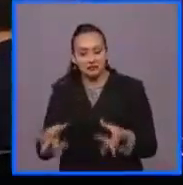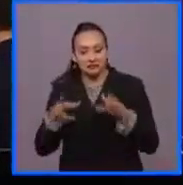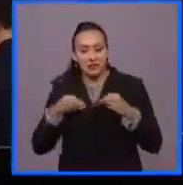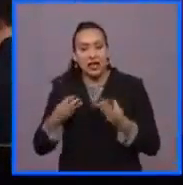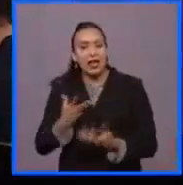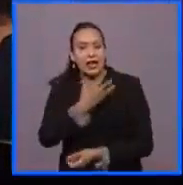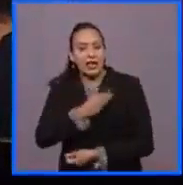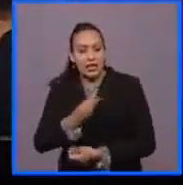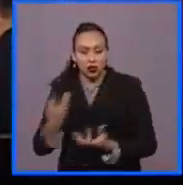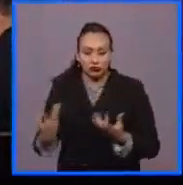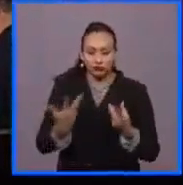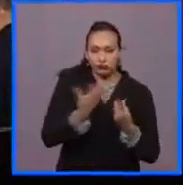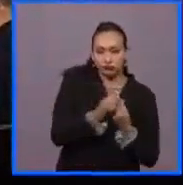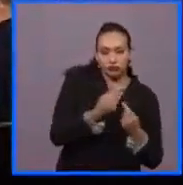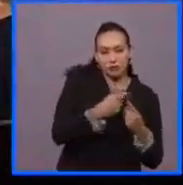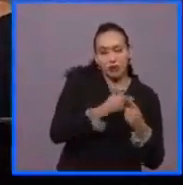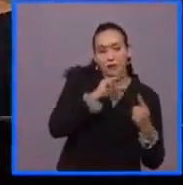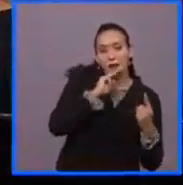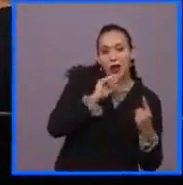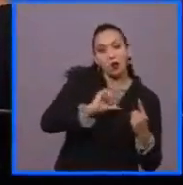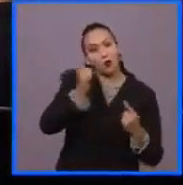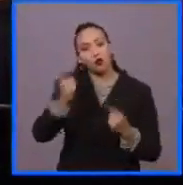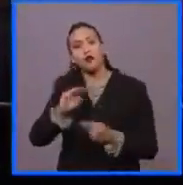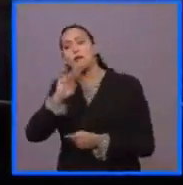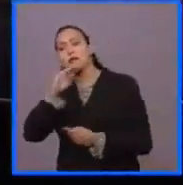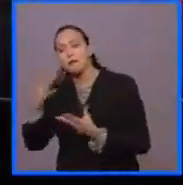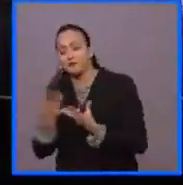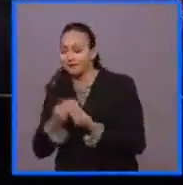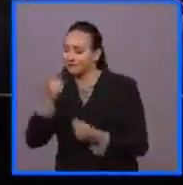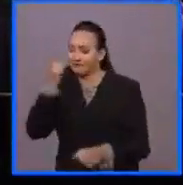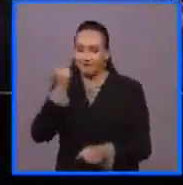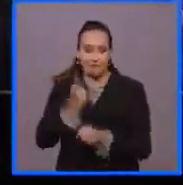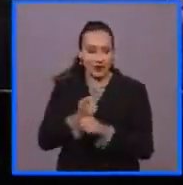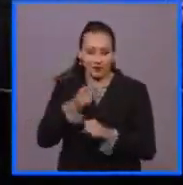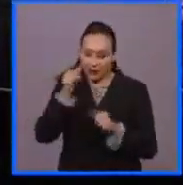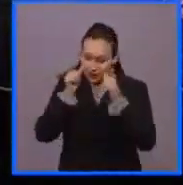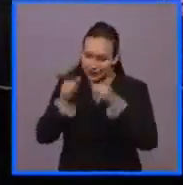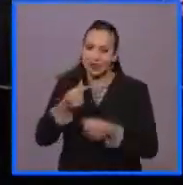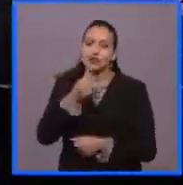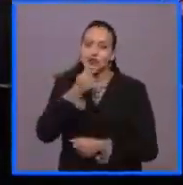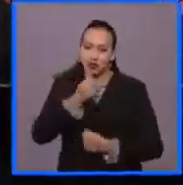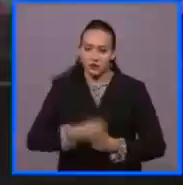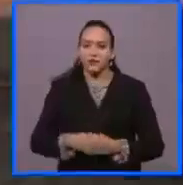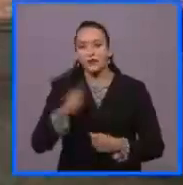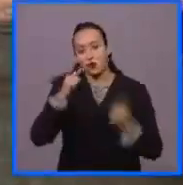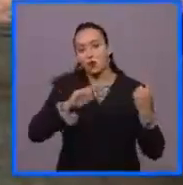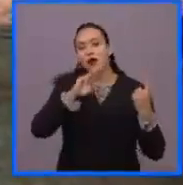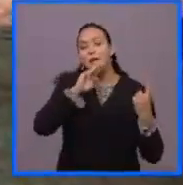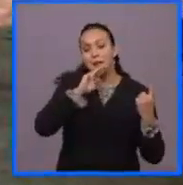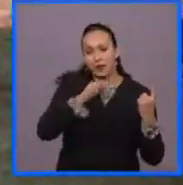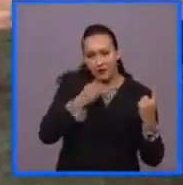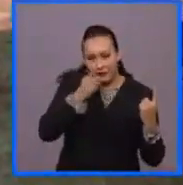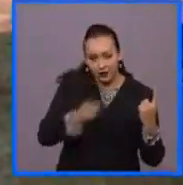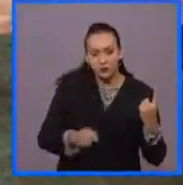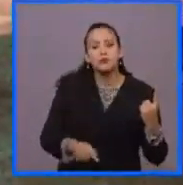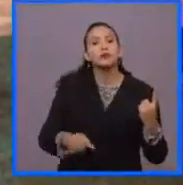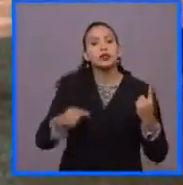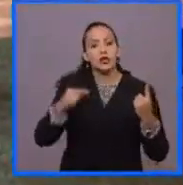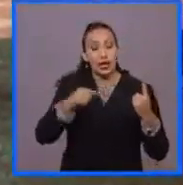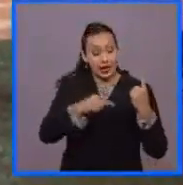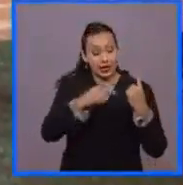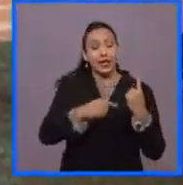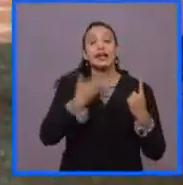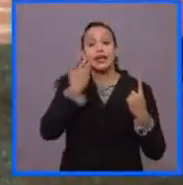menor, lo que debe primar es el interés superior de la infancia. En este caso, una de las madres se sometió a un proceso de